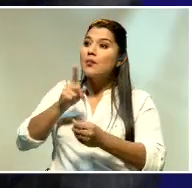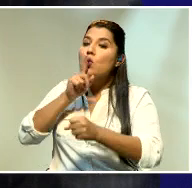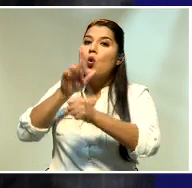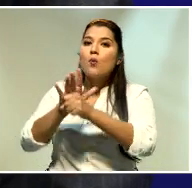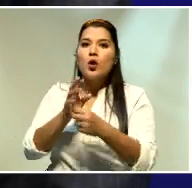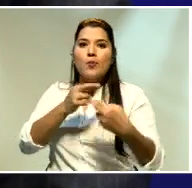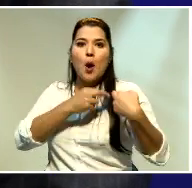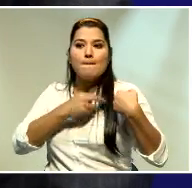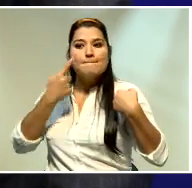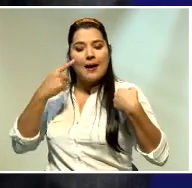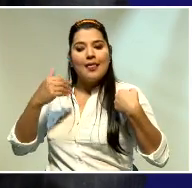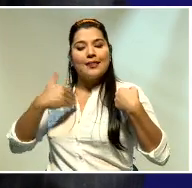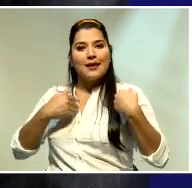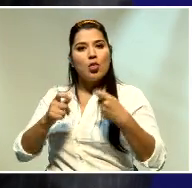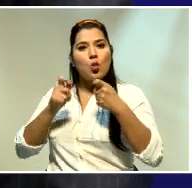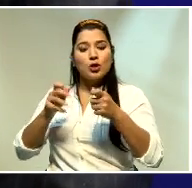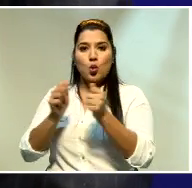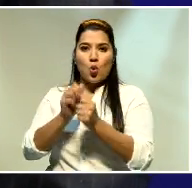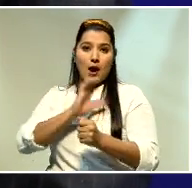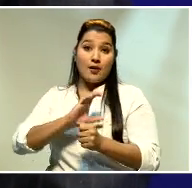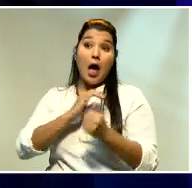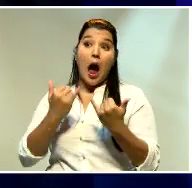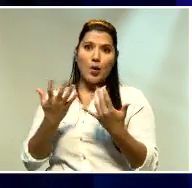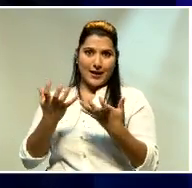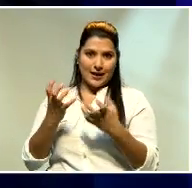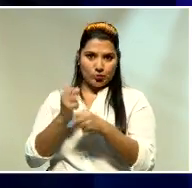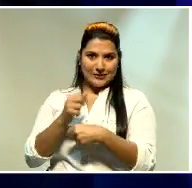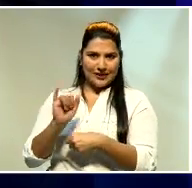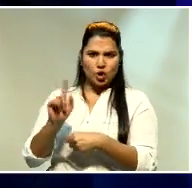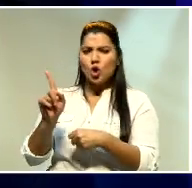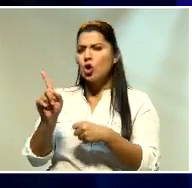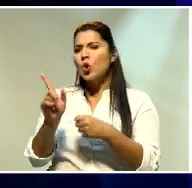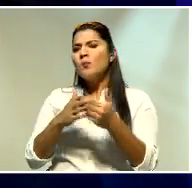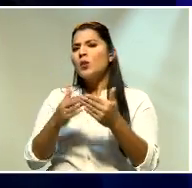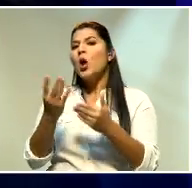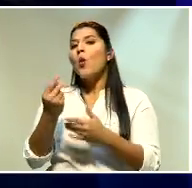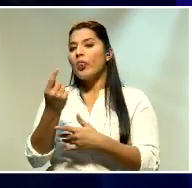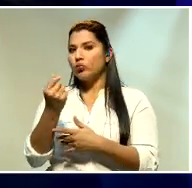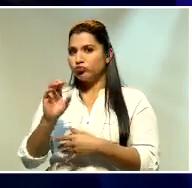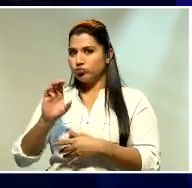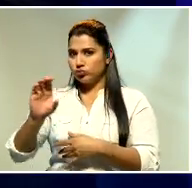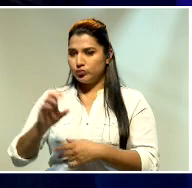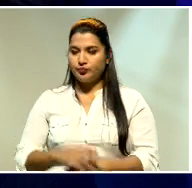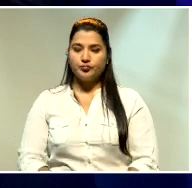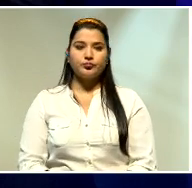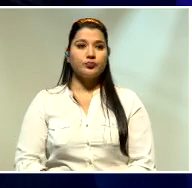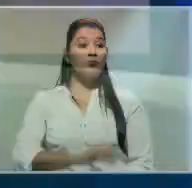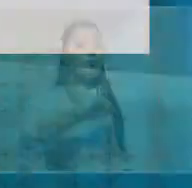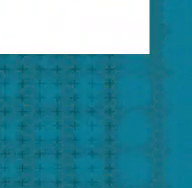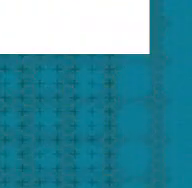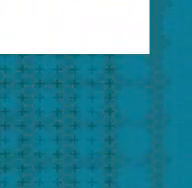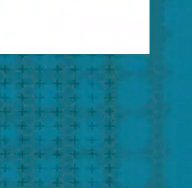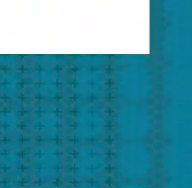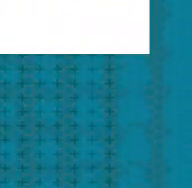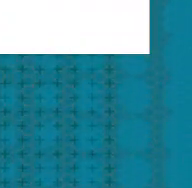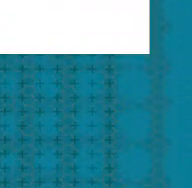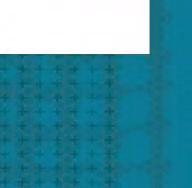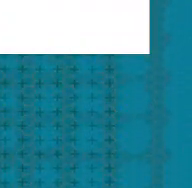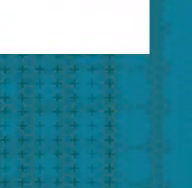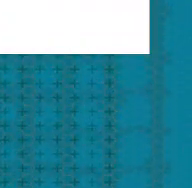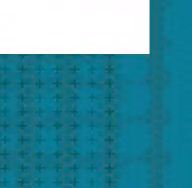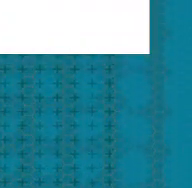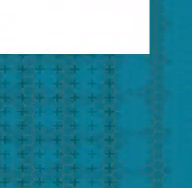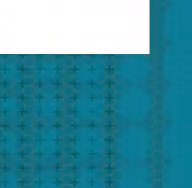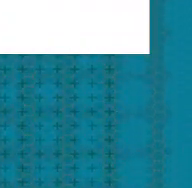tener una educación de calidad. Y eso es lo que estamos haciendo. Juan José Alvarado nos va a contar desde redes